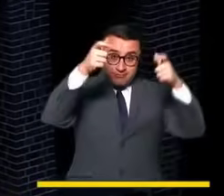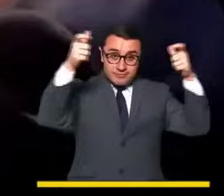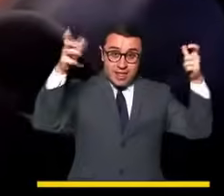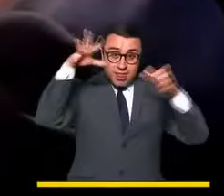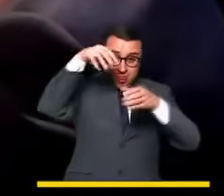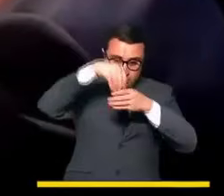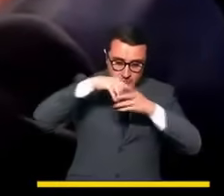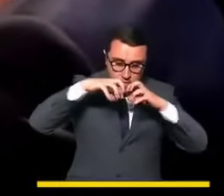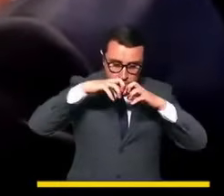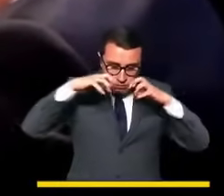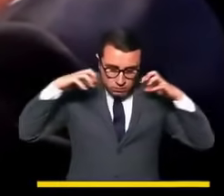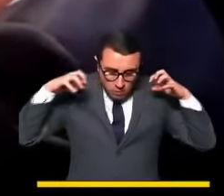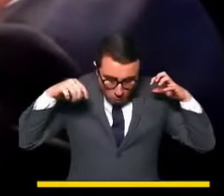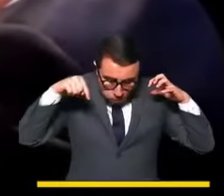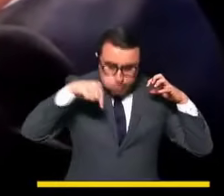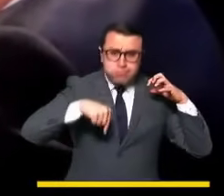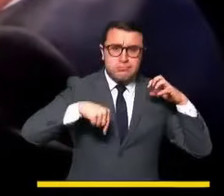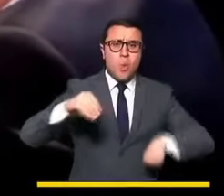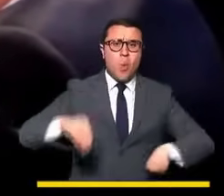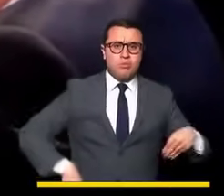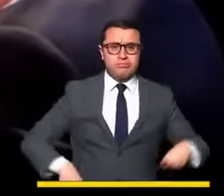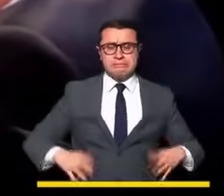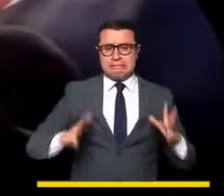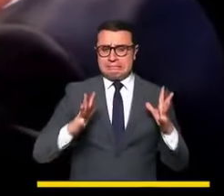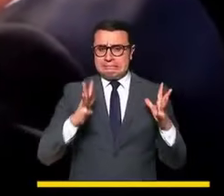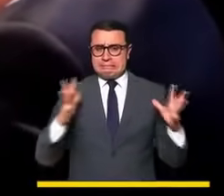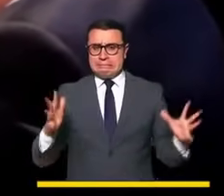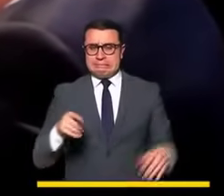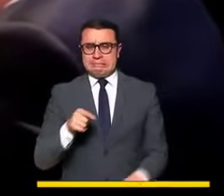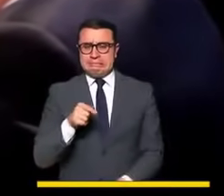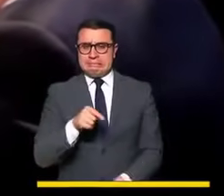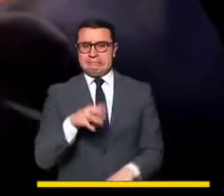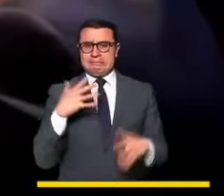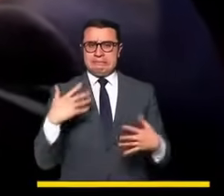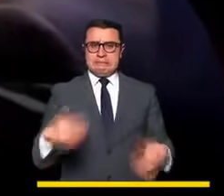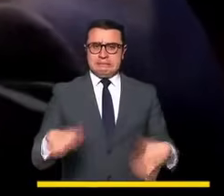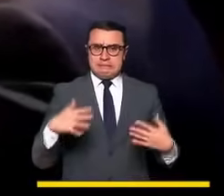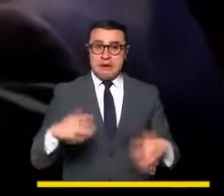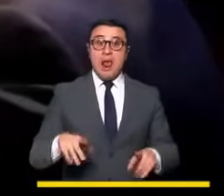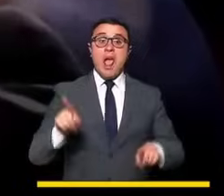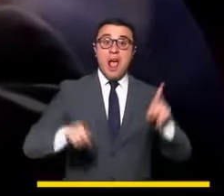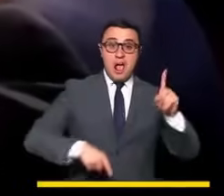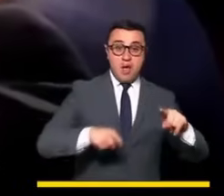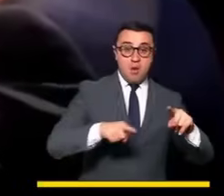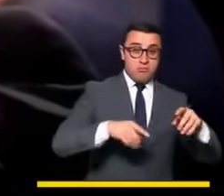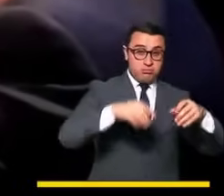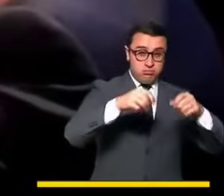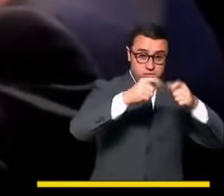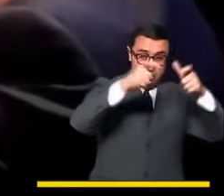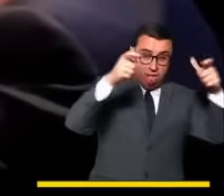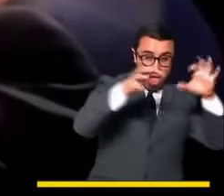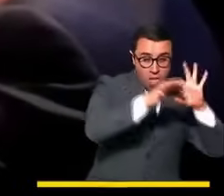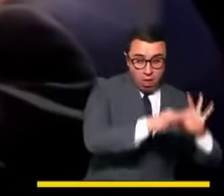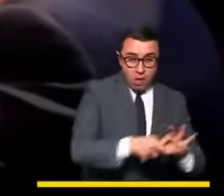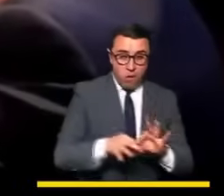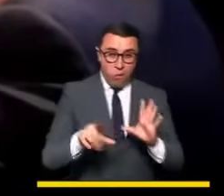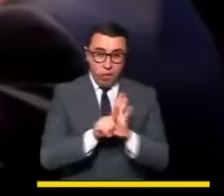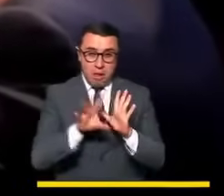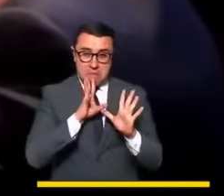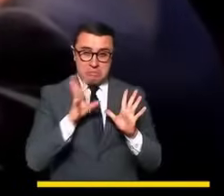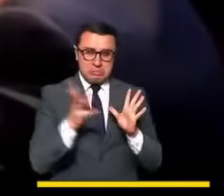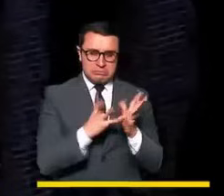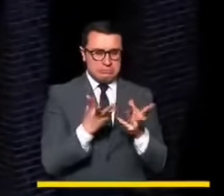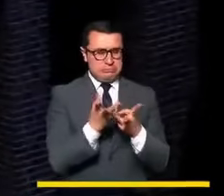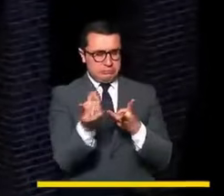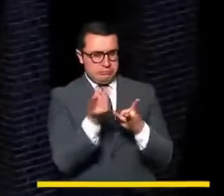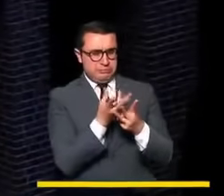Estado. Hay una connivencia dentro del Estado y el crimen en todas las ramas de los poderes